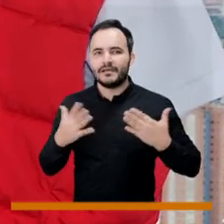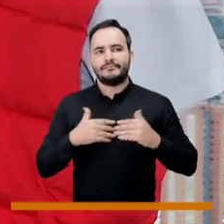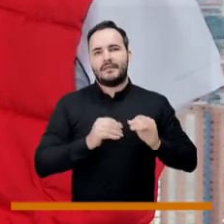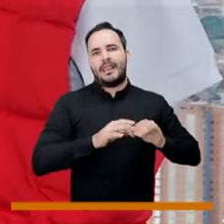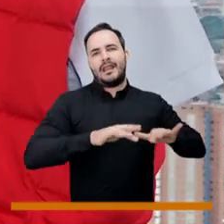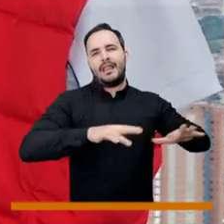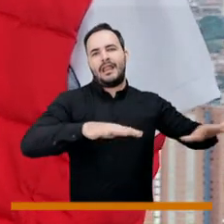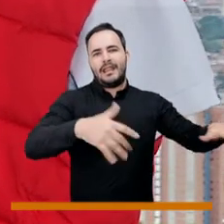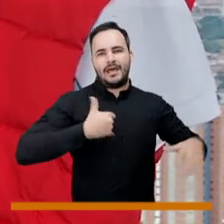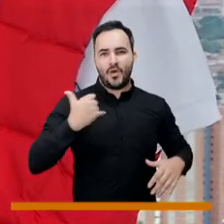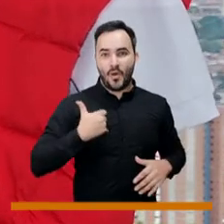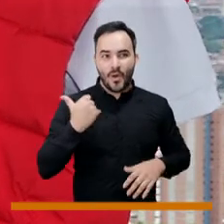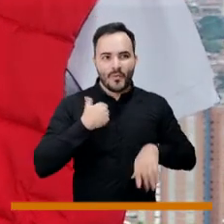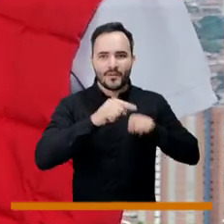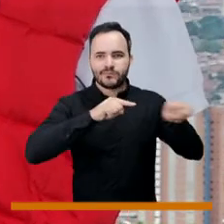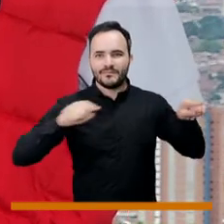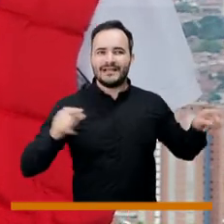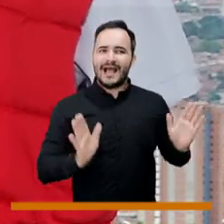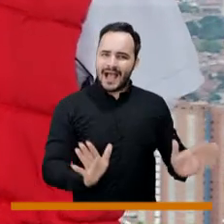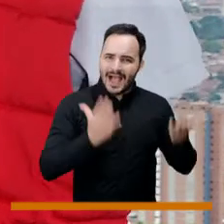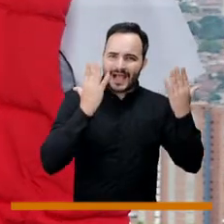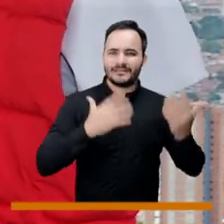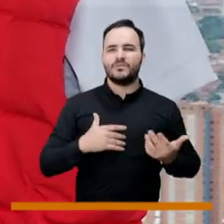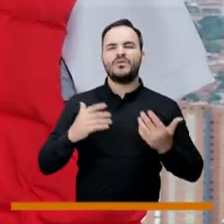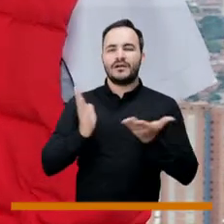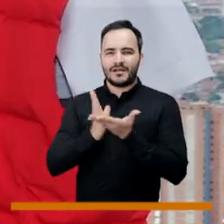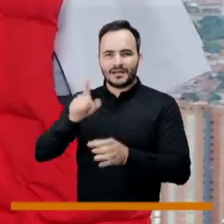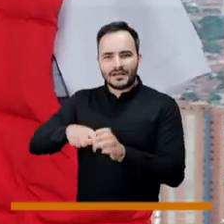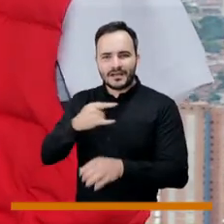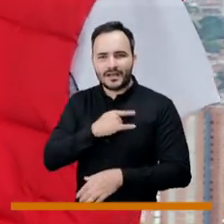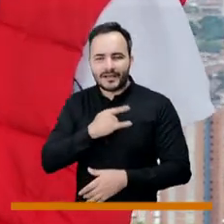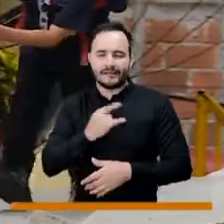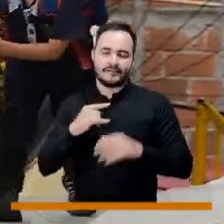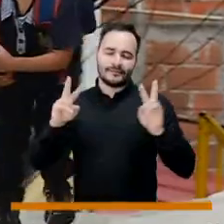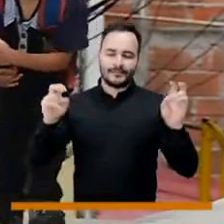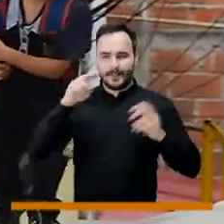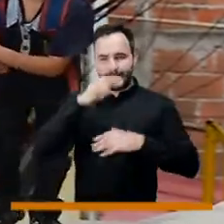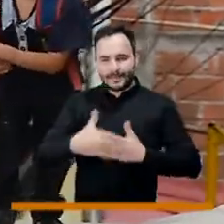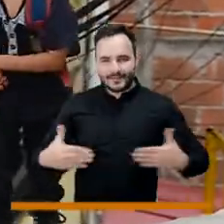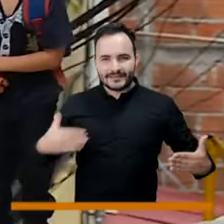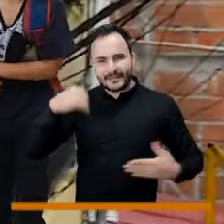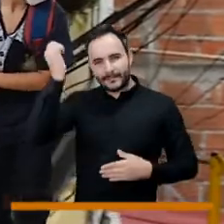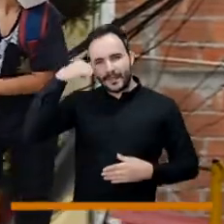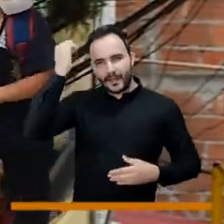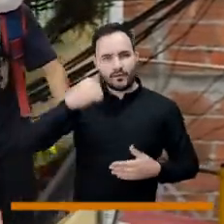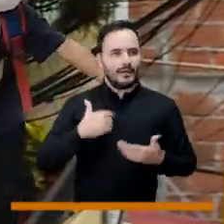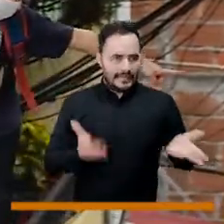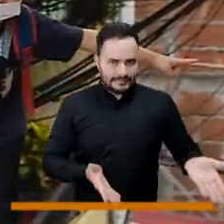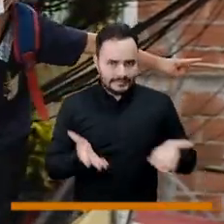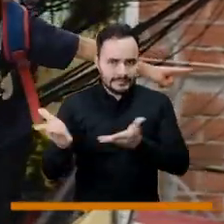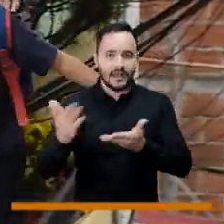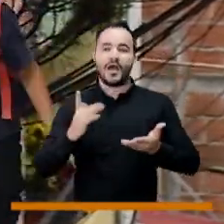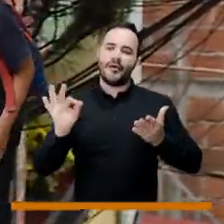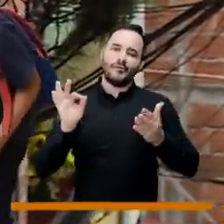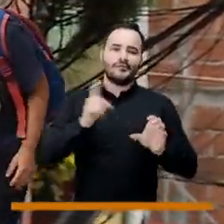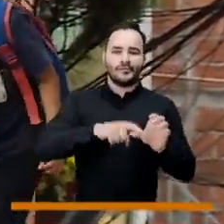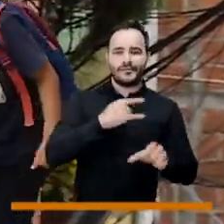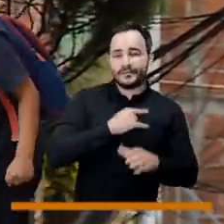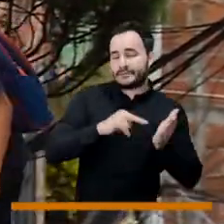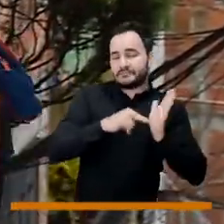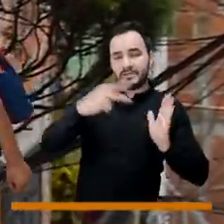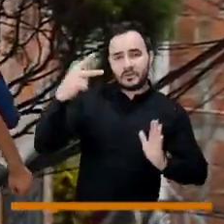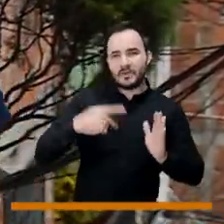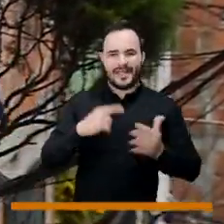alquilar nuestras joven están estudiando que también se capacitará en pedagogía infantil que esperan que se realiza muchas entrando ya la universidad a hacer